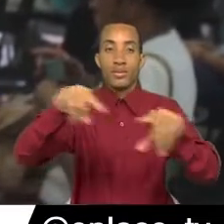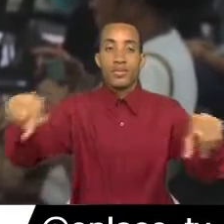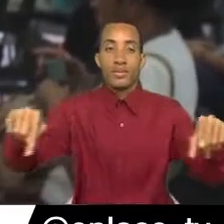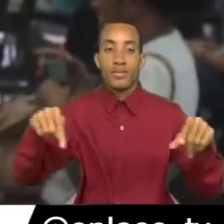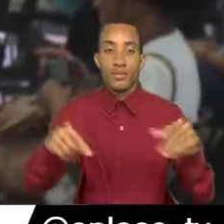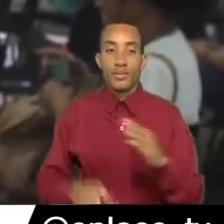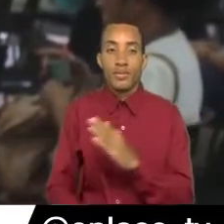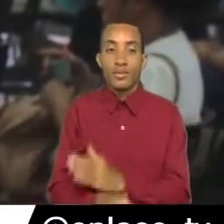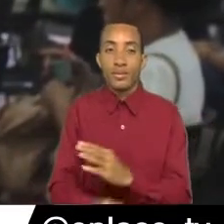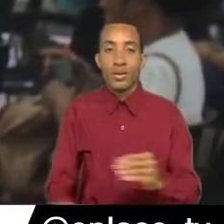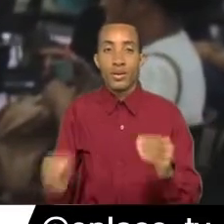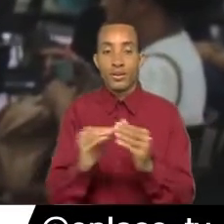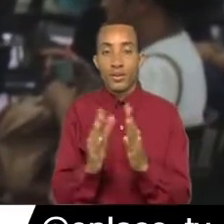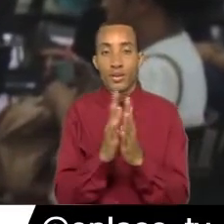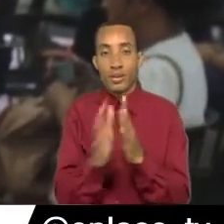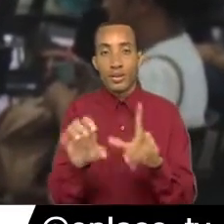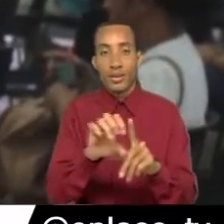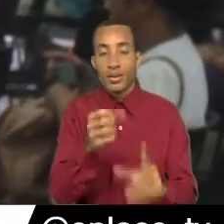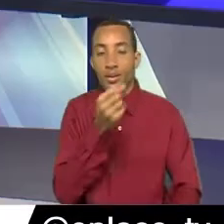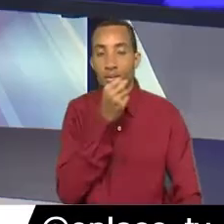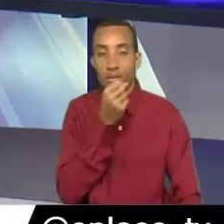más de Enlace Noticias. Muy buenas tardes.